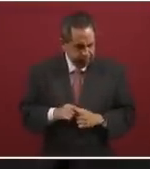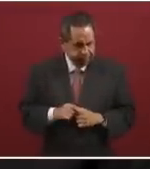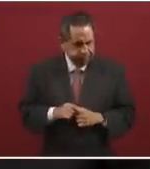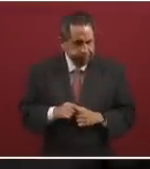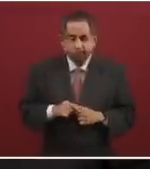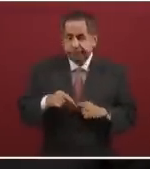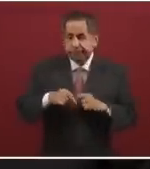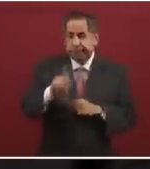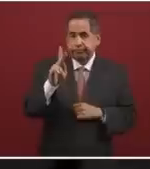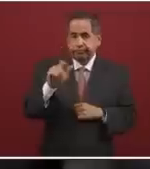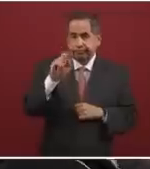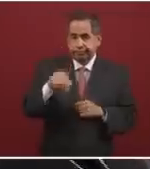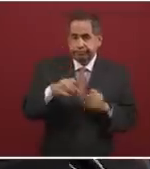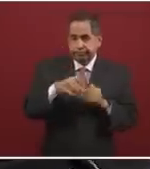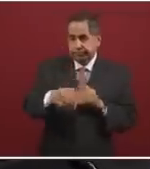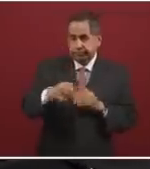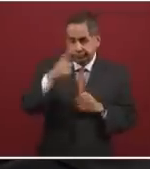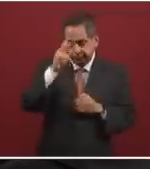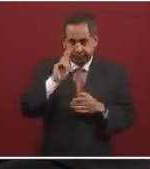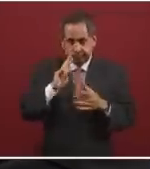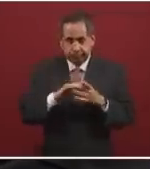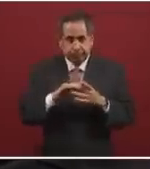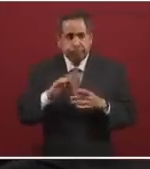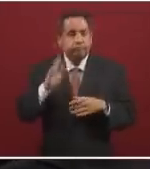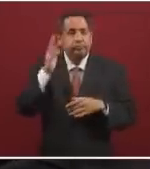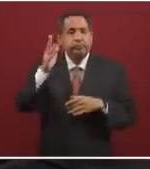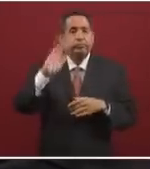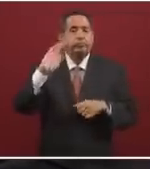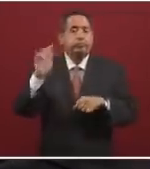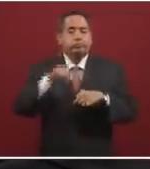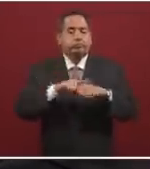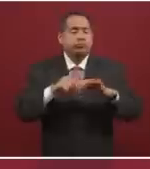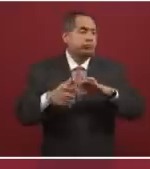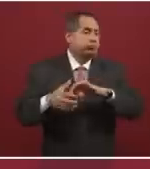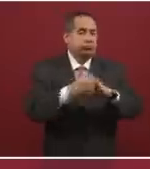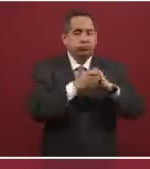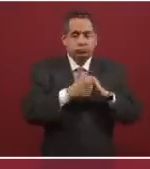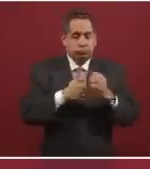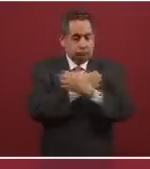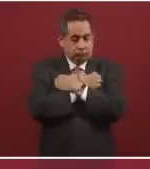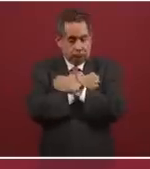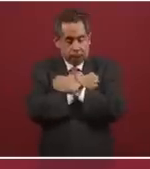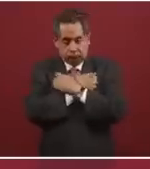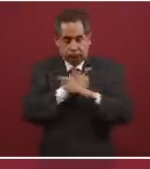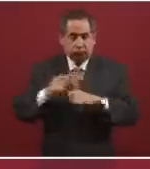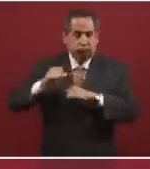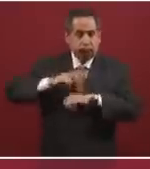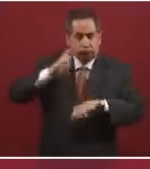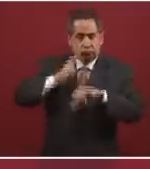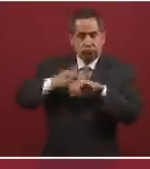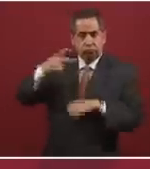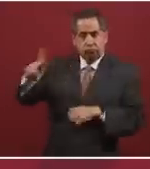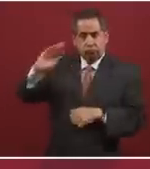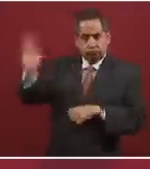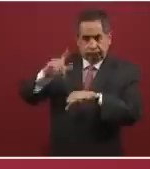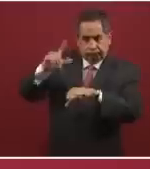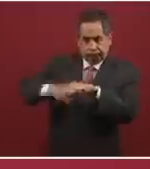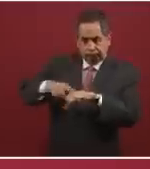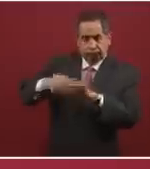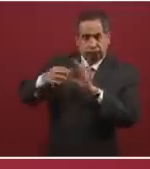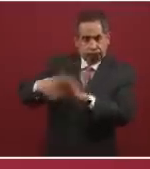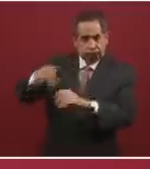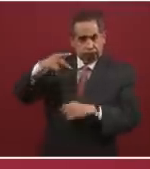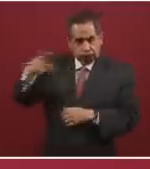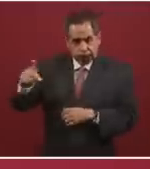plan para federalizar los servicios educativos, pero para federalizar los